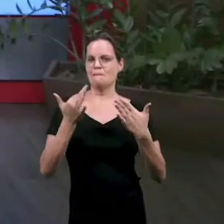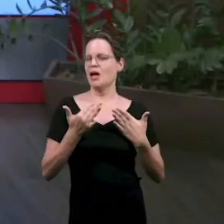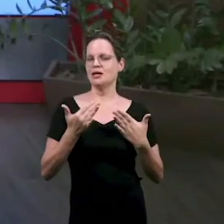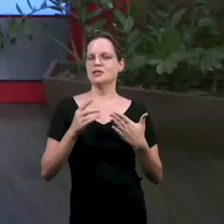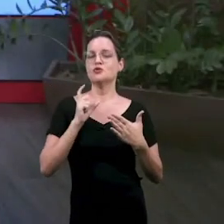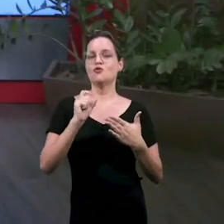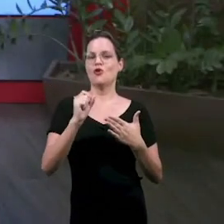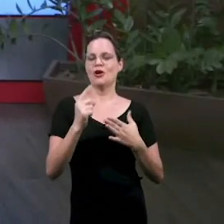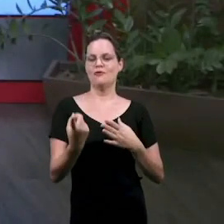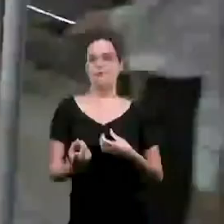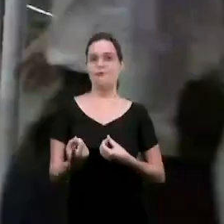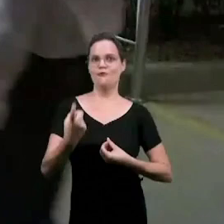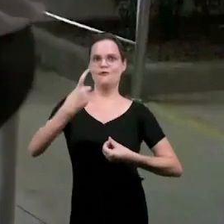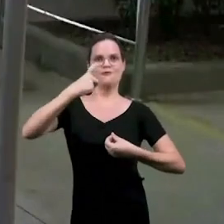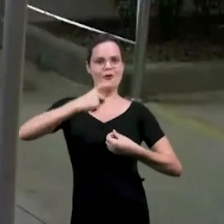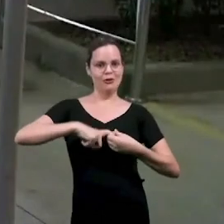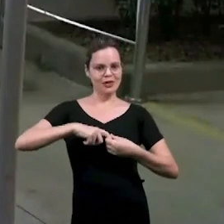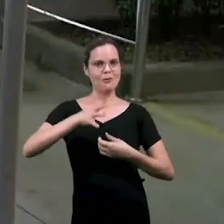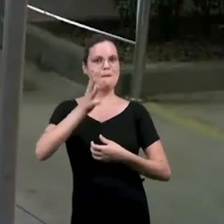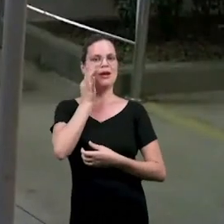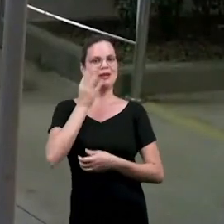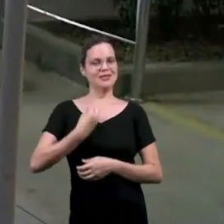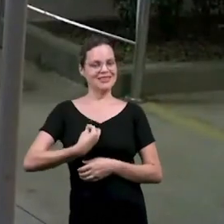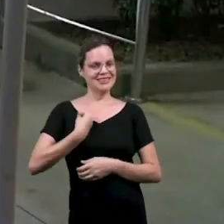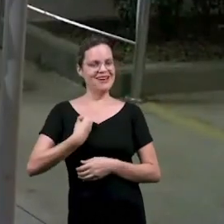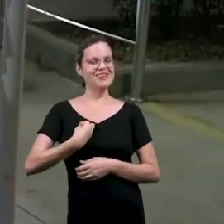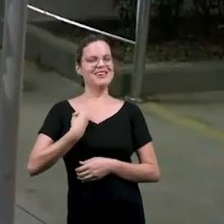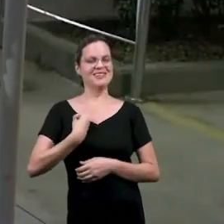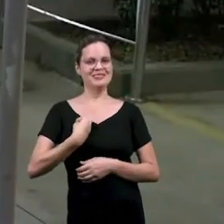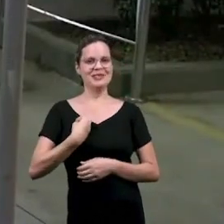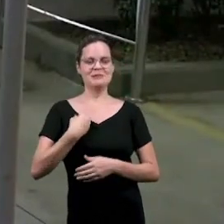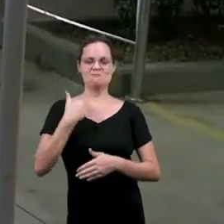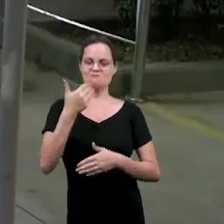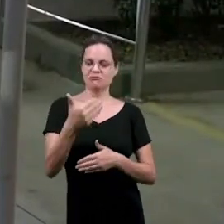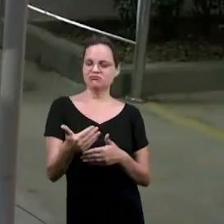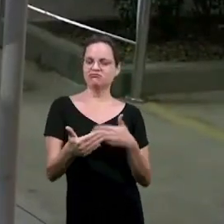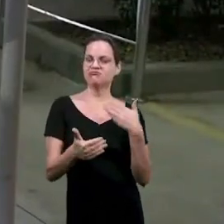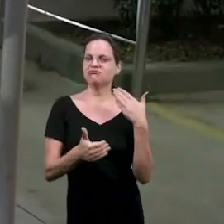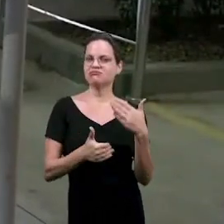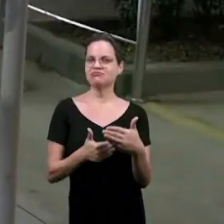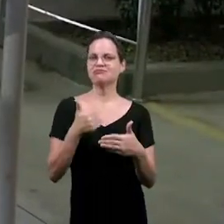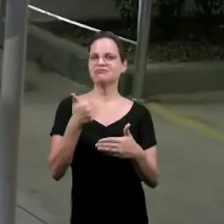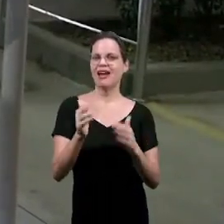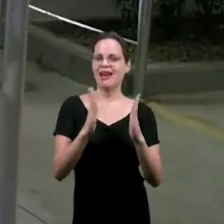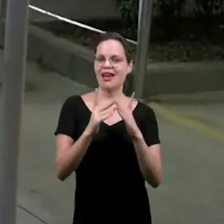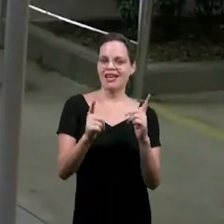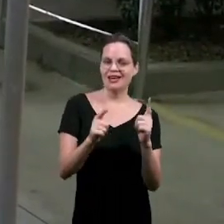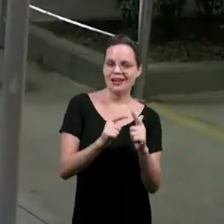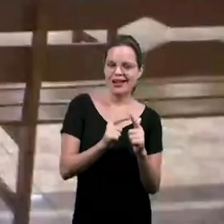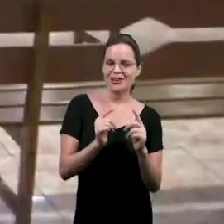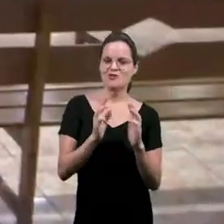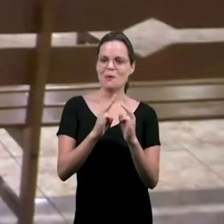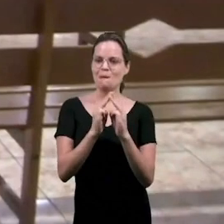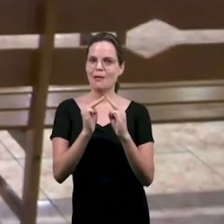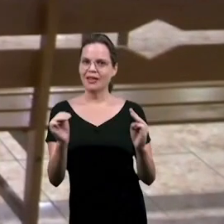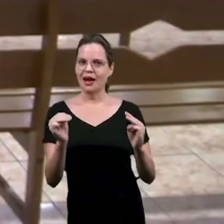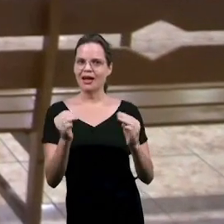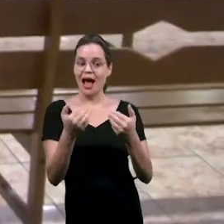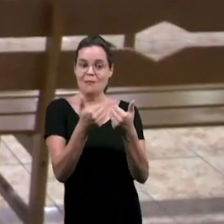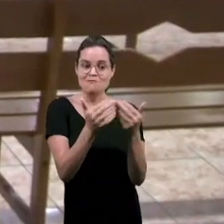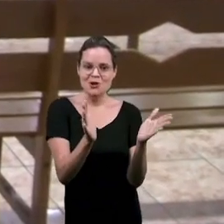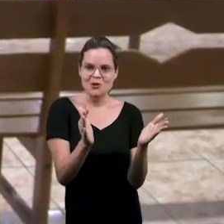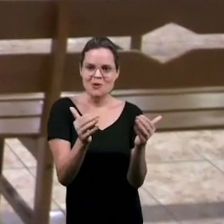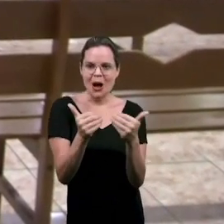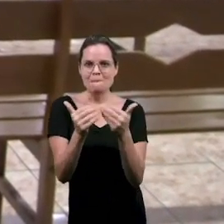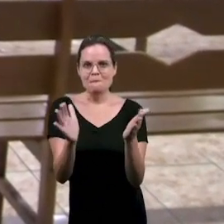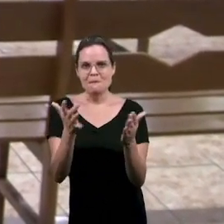Una de las primeras bendiciones del año fue retornar a la programación presencial. Las iglesias y